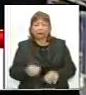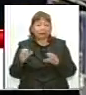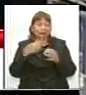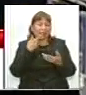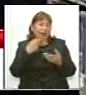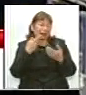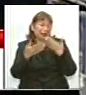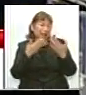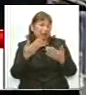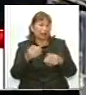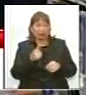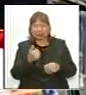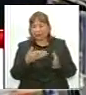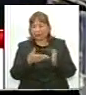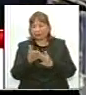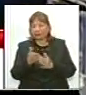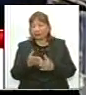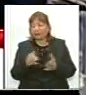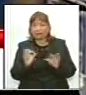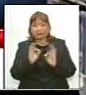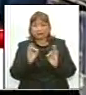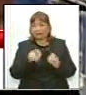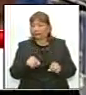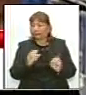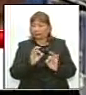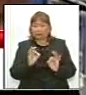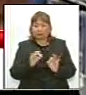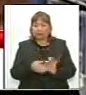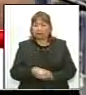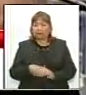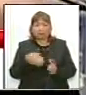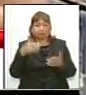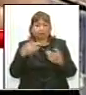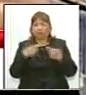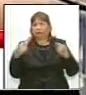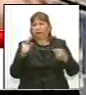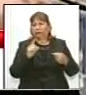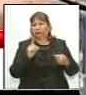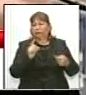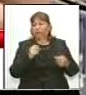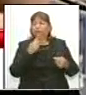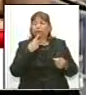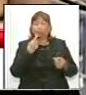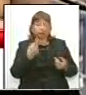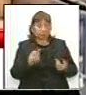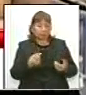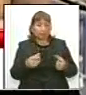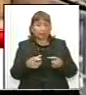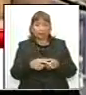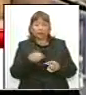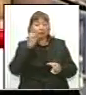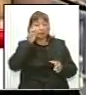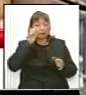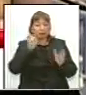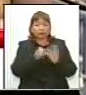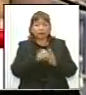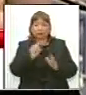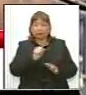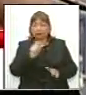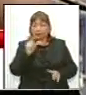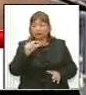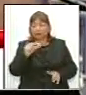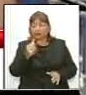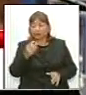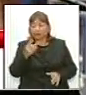argumentar de otra manera, y acá nadie se está oponiendo a lo que ha dicho la congresista, por ejemplo, Luz Salgado. Acá